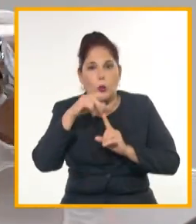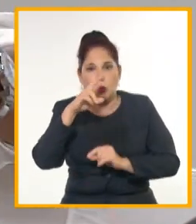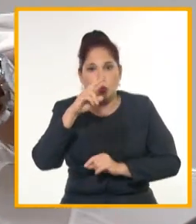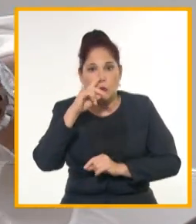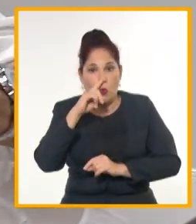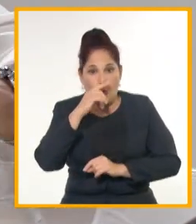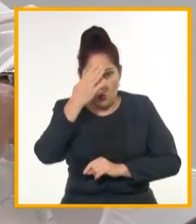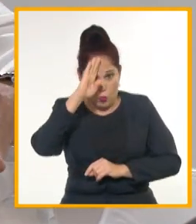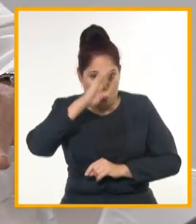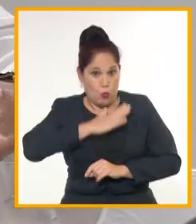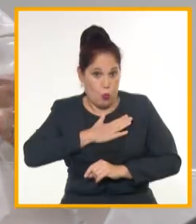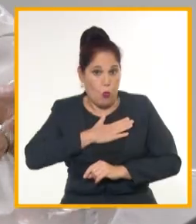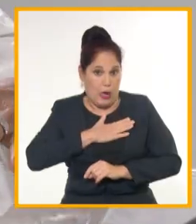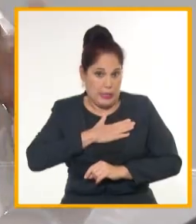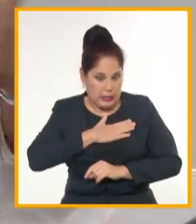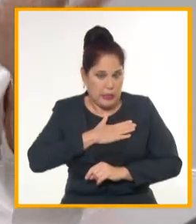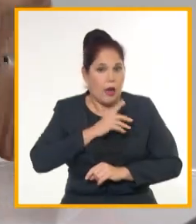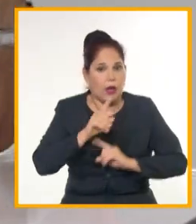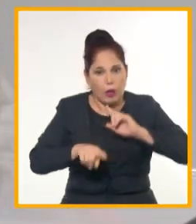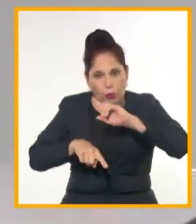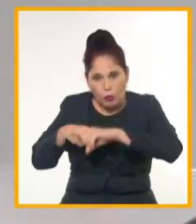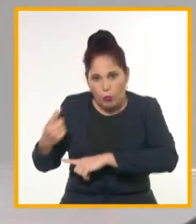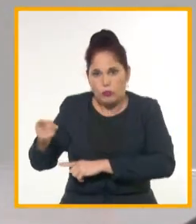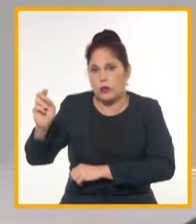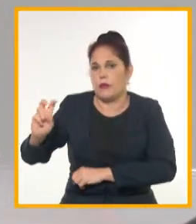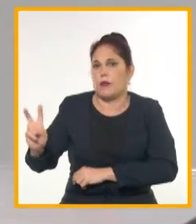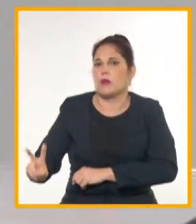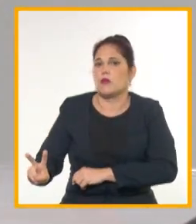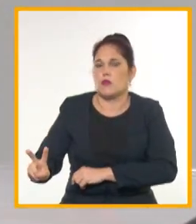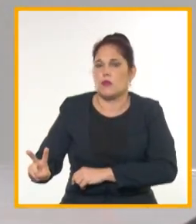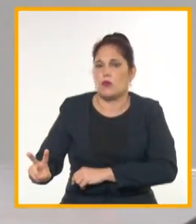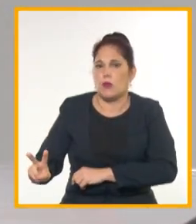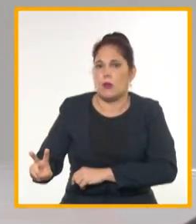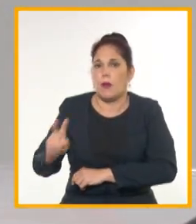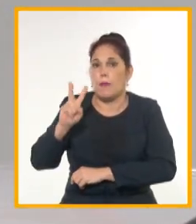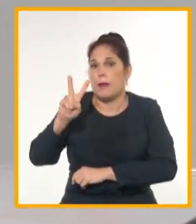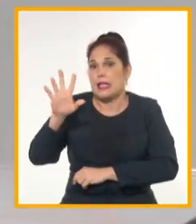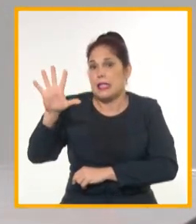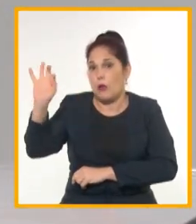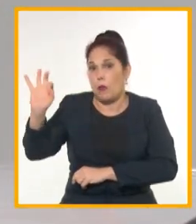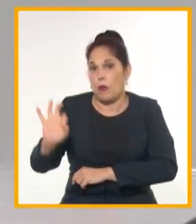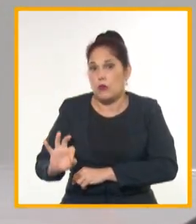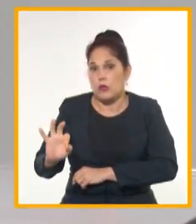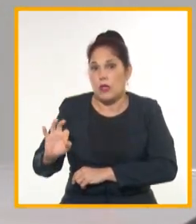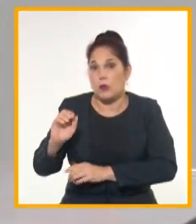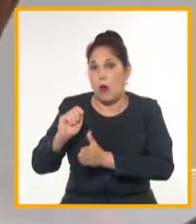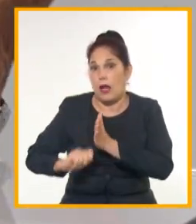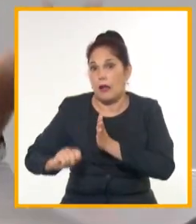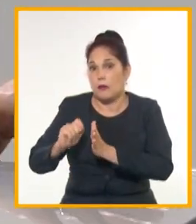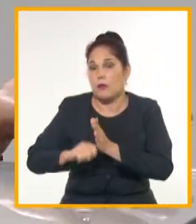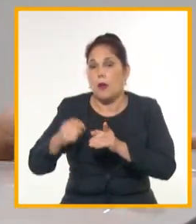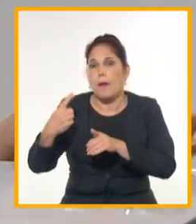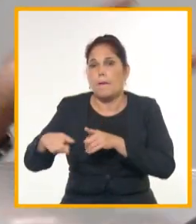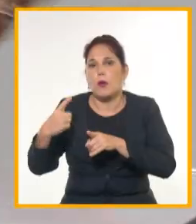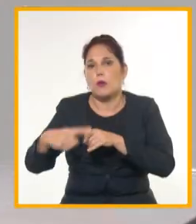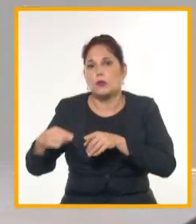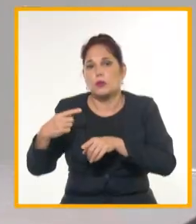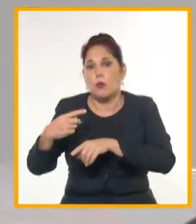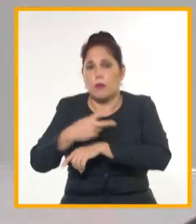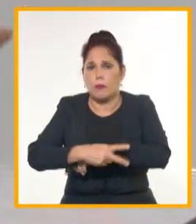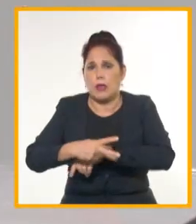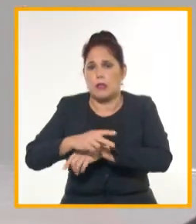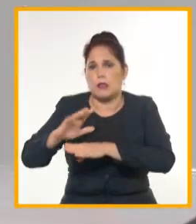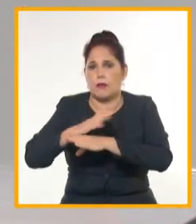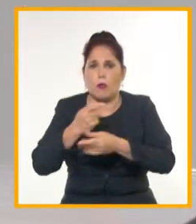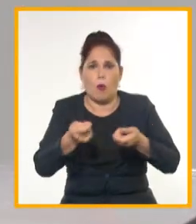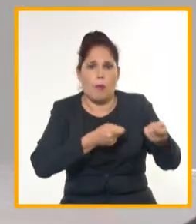es la amenaza, la sanción de aplicar 25% de incremento de aranceles a los productos de los países que